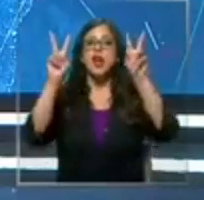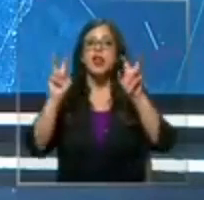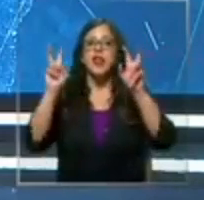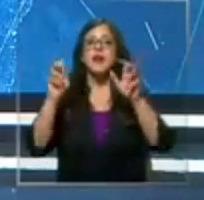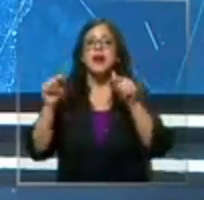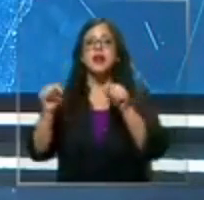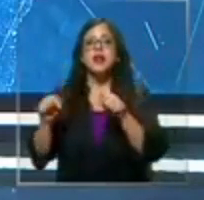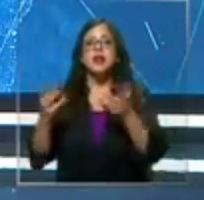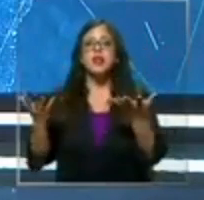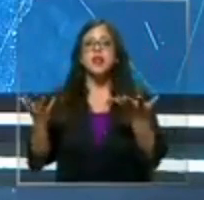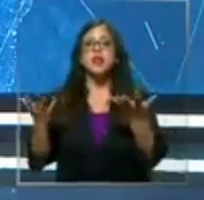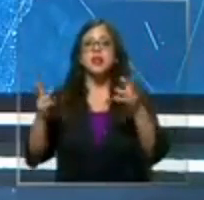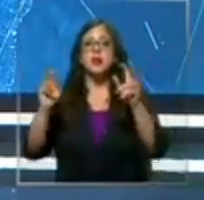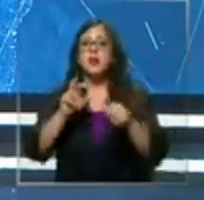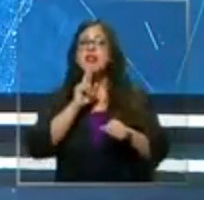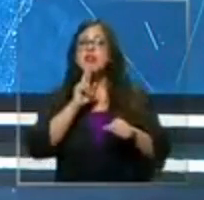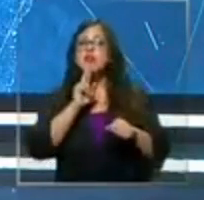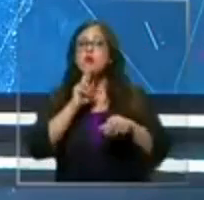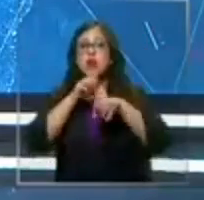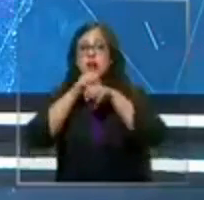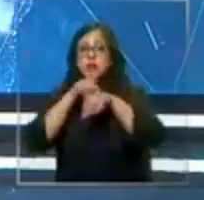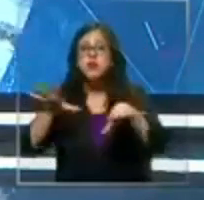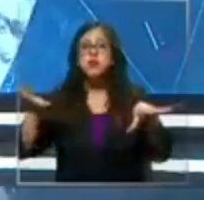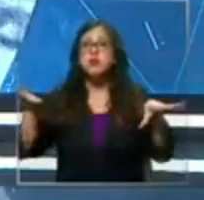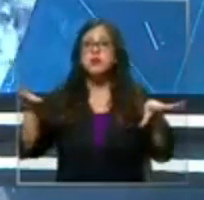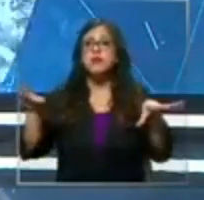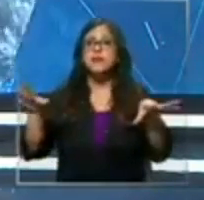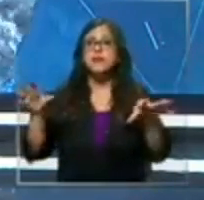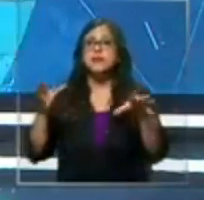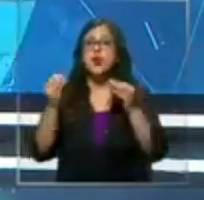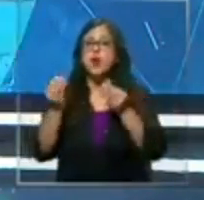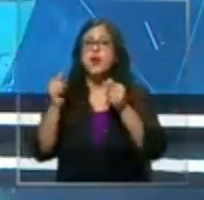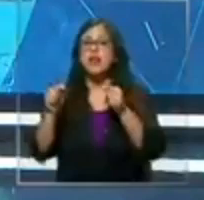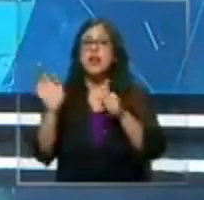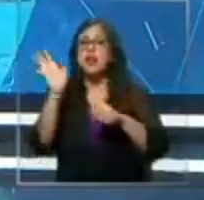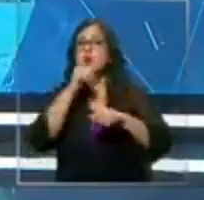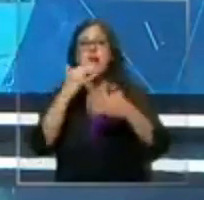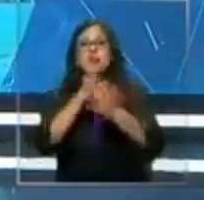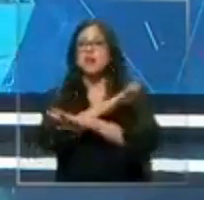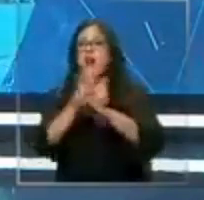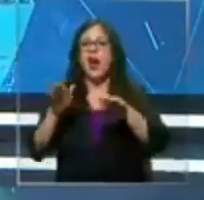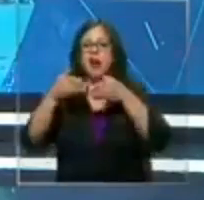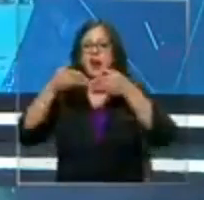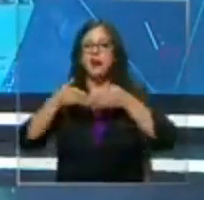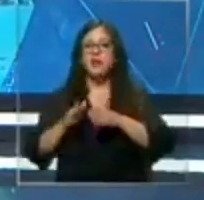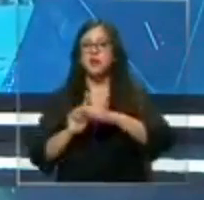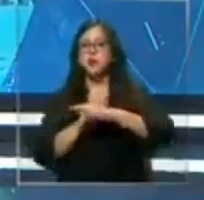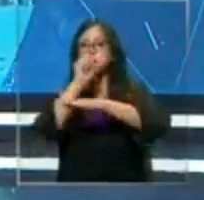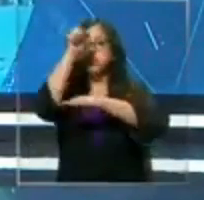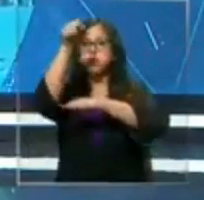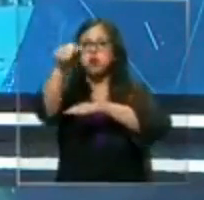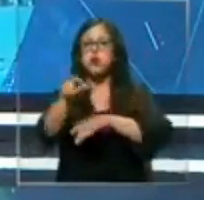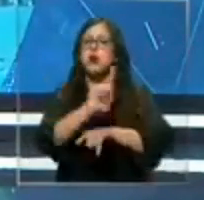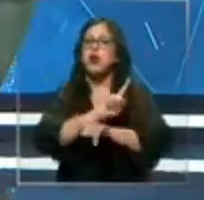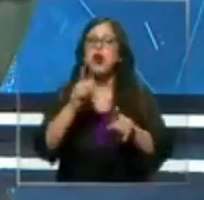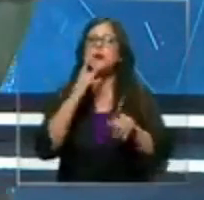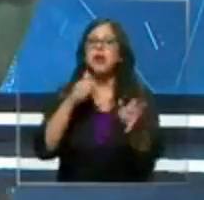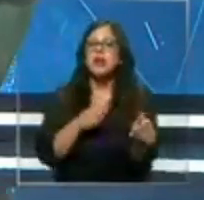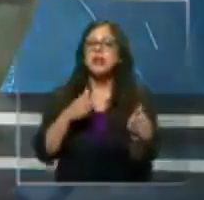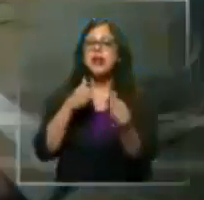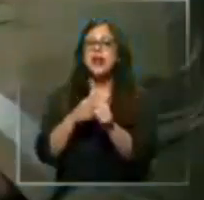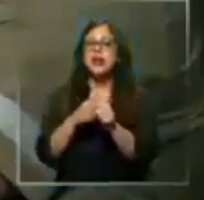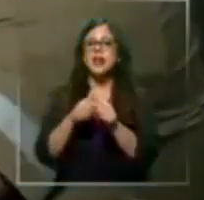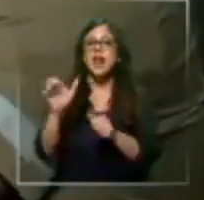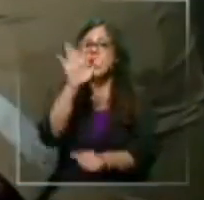Recientemente de este despliegue ruso, claramente todavía sin ningún lanzamiento de misiles, nada por el estilo, porque ya estamos hablando de cercanías